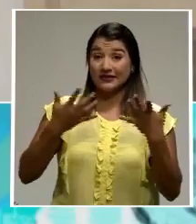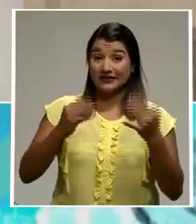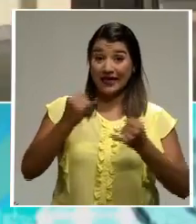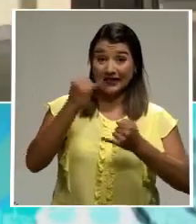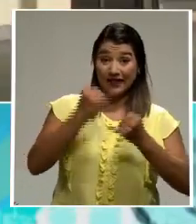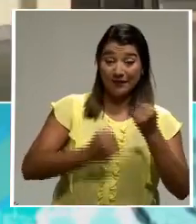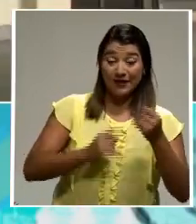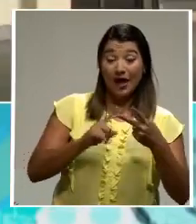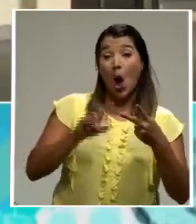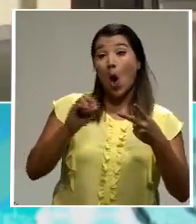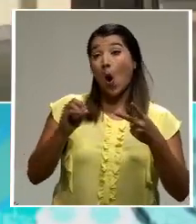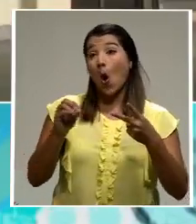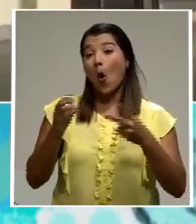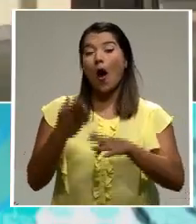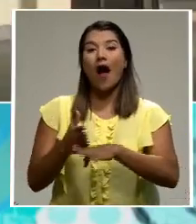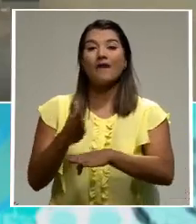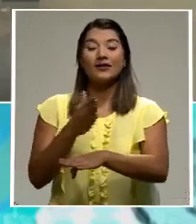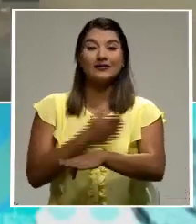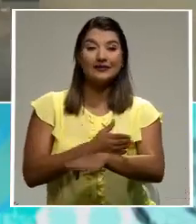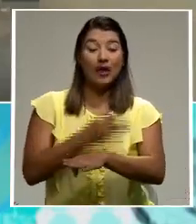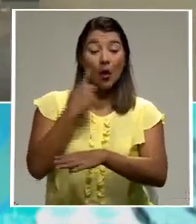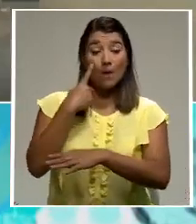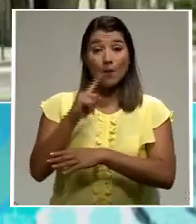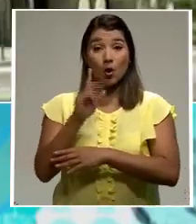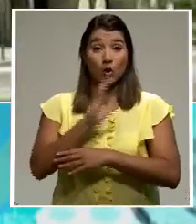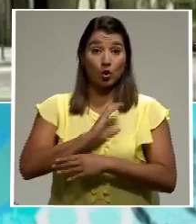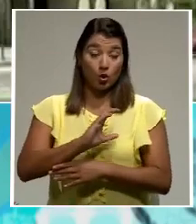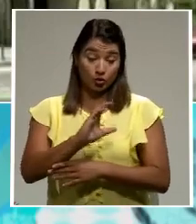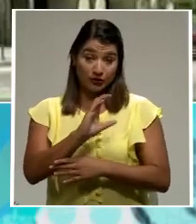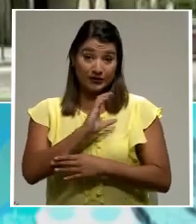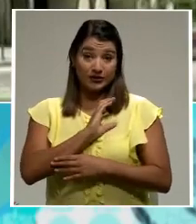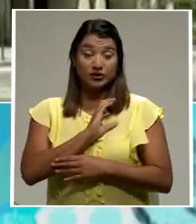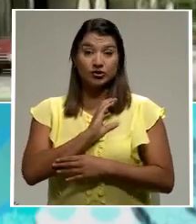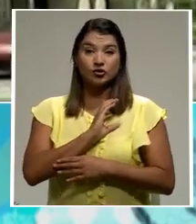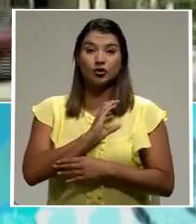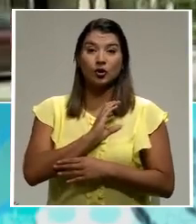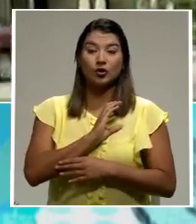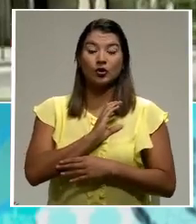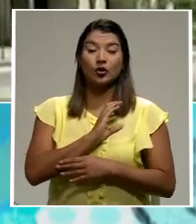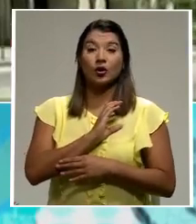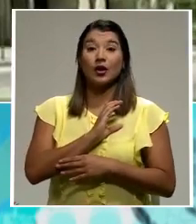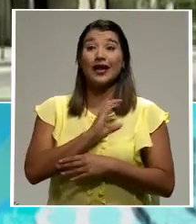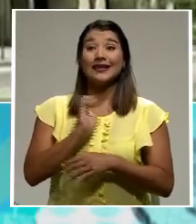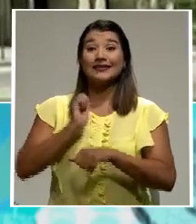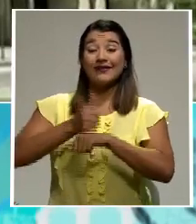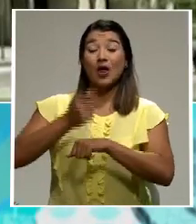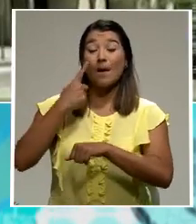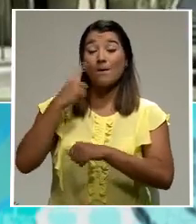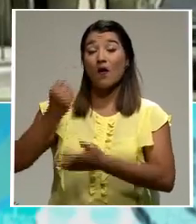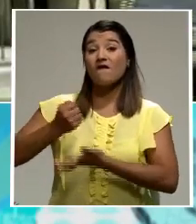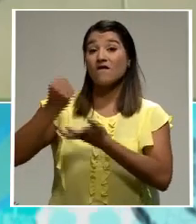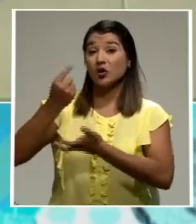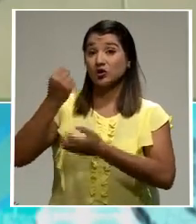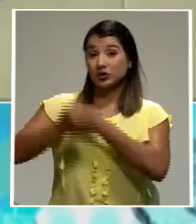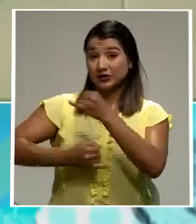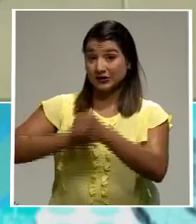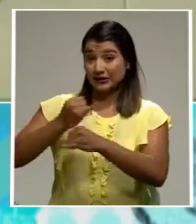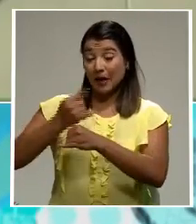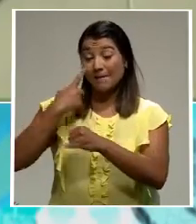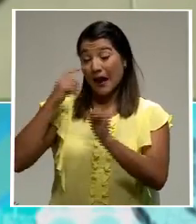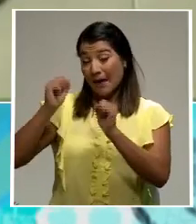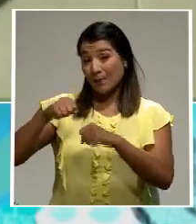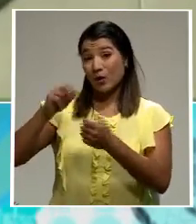ya o avanzados por las condiciones en que o que da el Fondo Monetario Internacional para que se dé la aprobación de este crédito